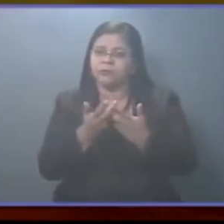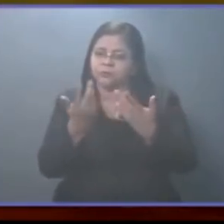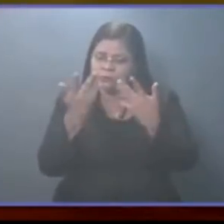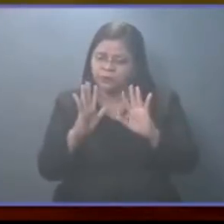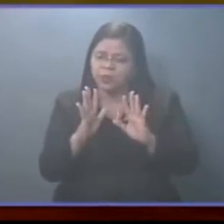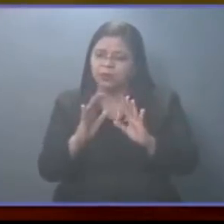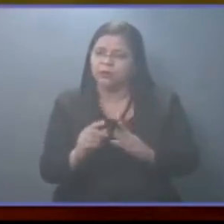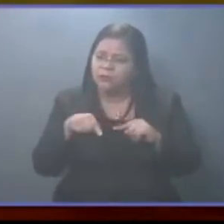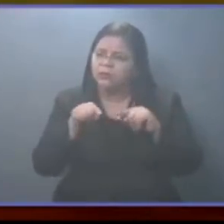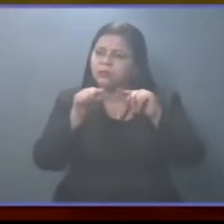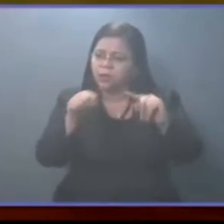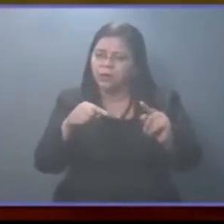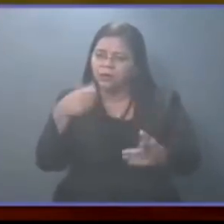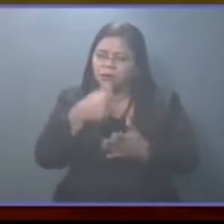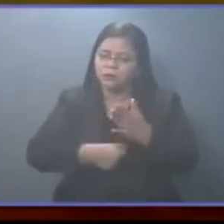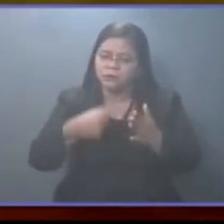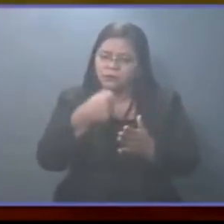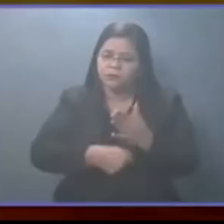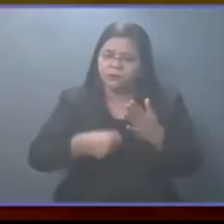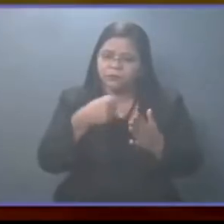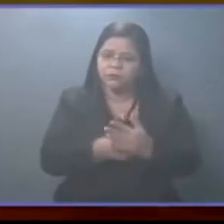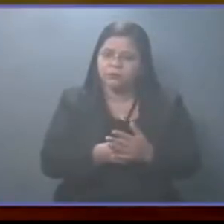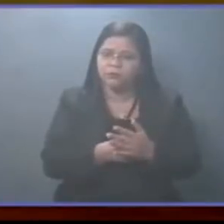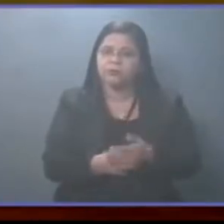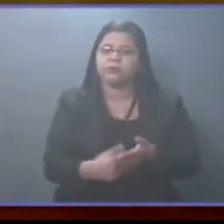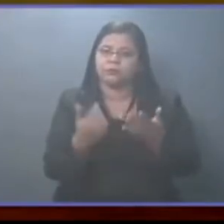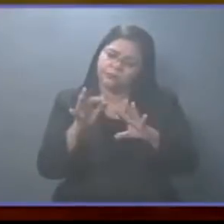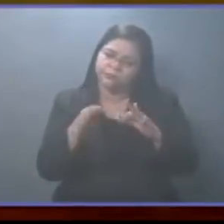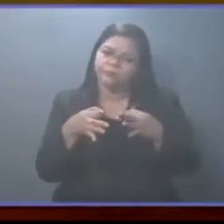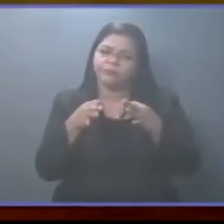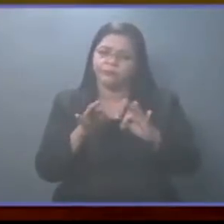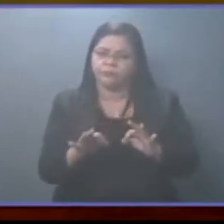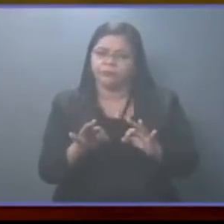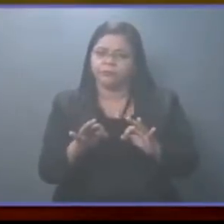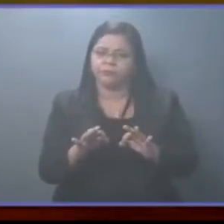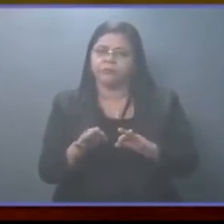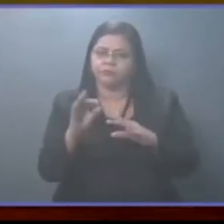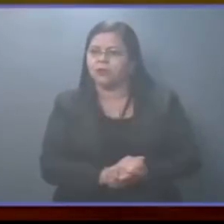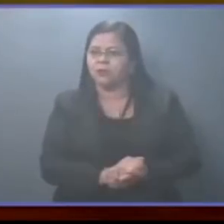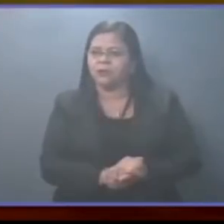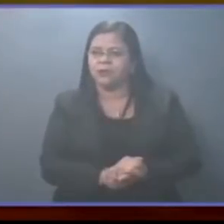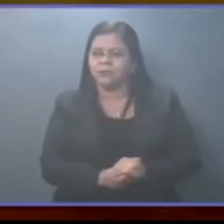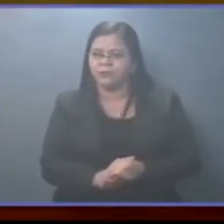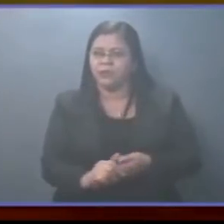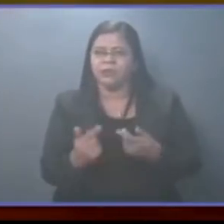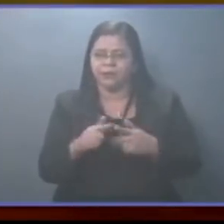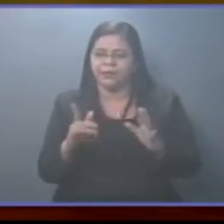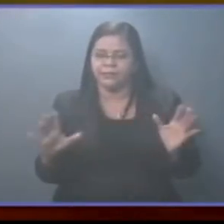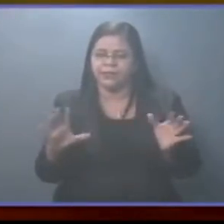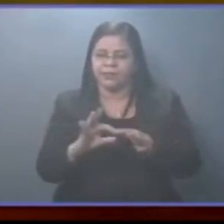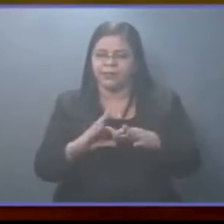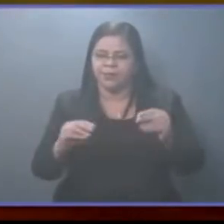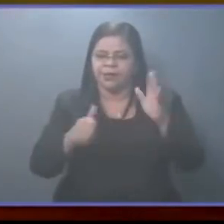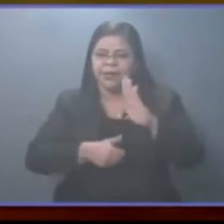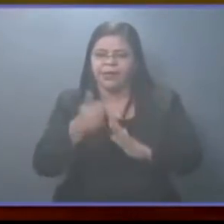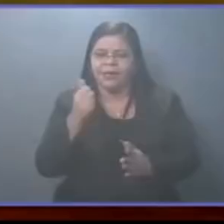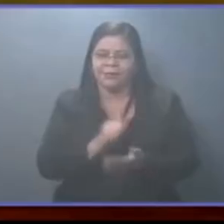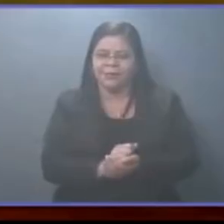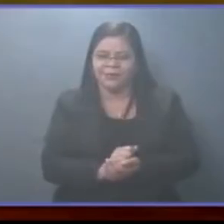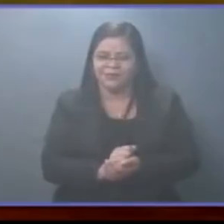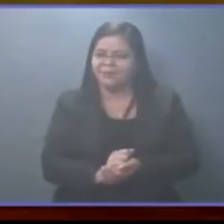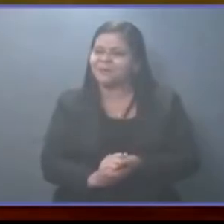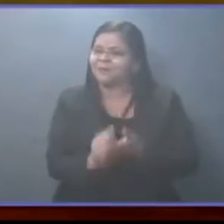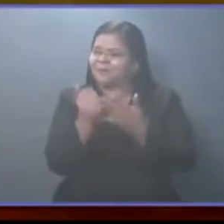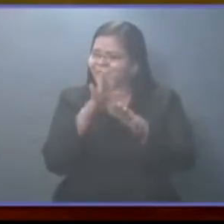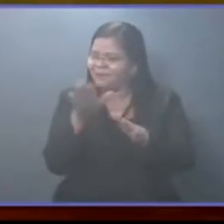su esfuerzo y que sigan de alguna manera construyendo democracia que ese es el reto que